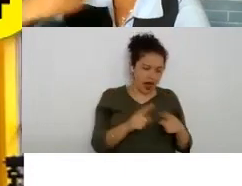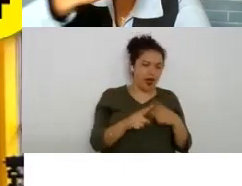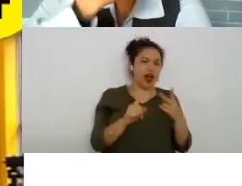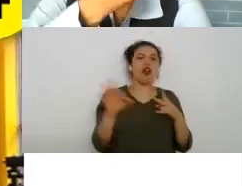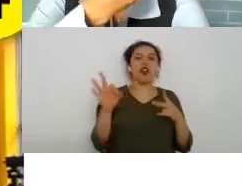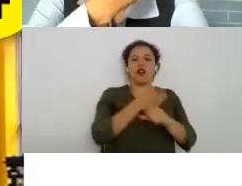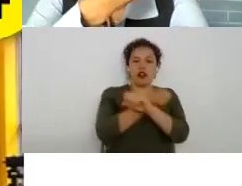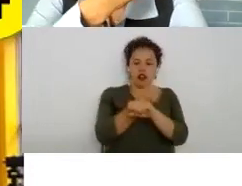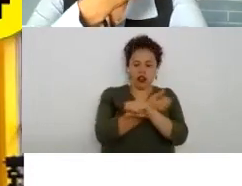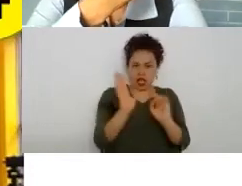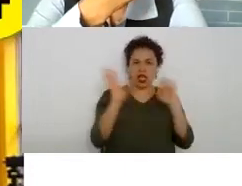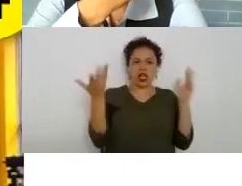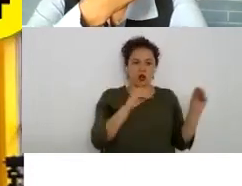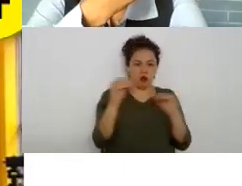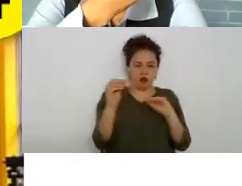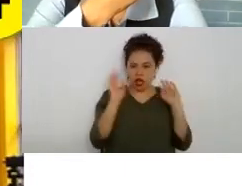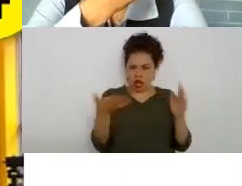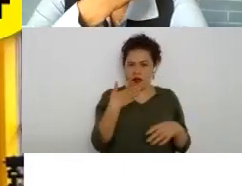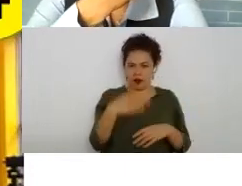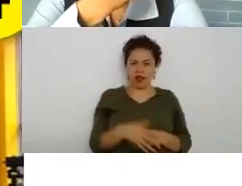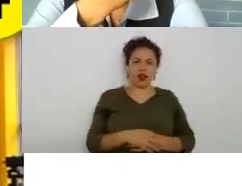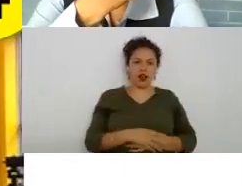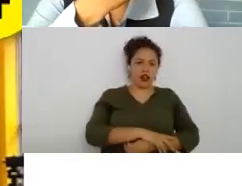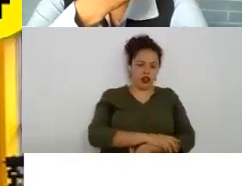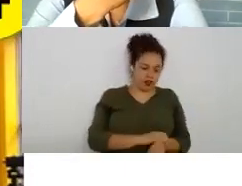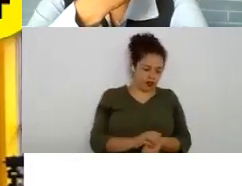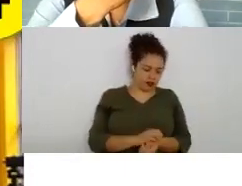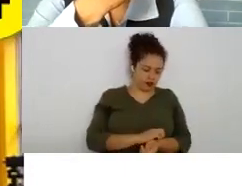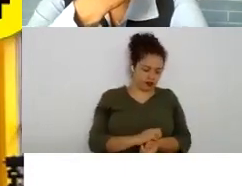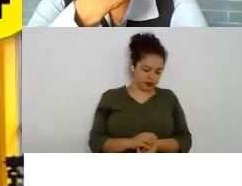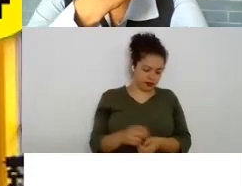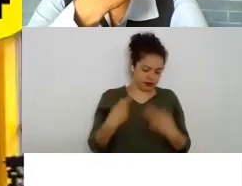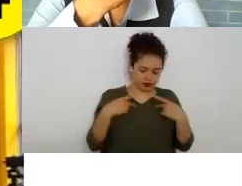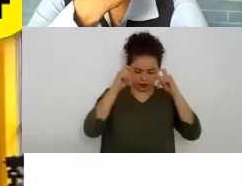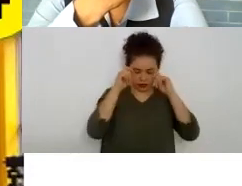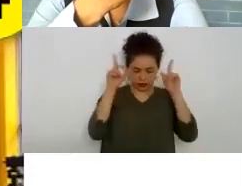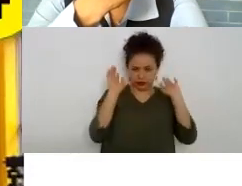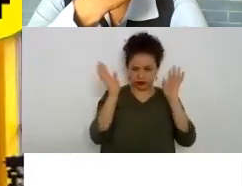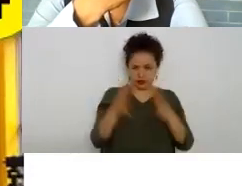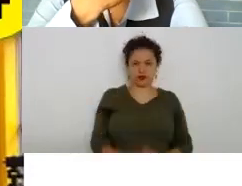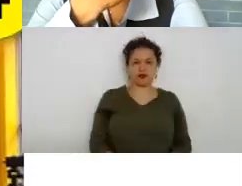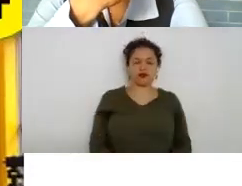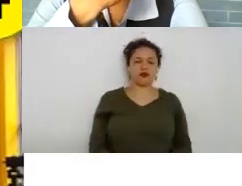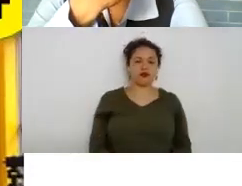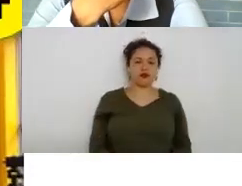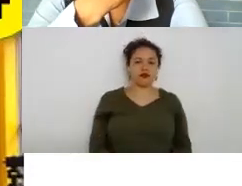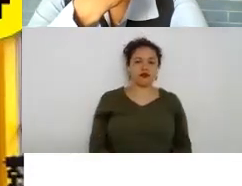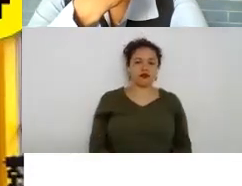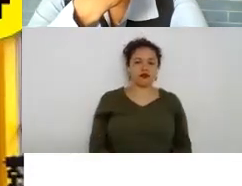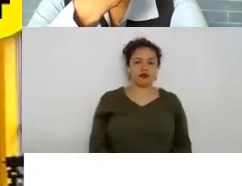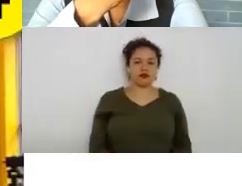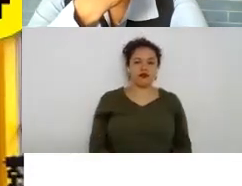una hemorragia y ya la controlé, ya la contuve, pero mi víctima está consciente. ¿De acuerdo? Entonces, como podemos ver aquí, en el